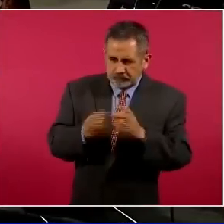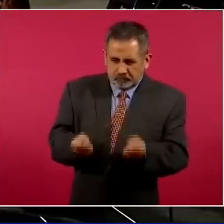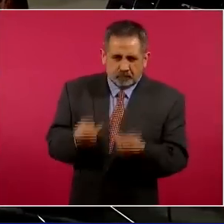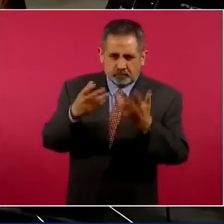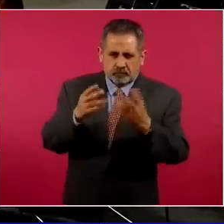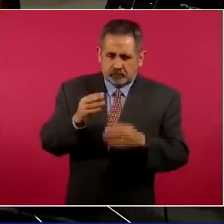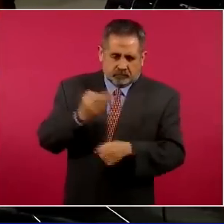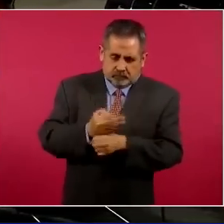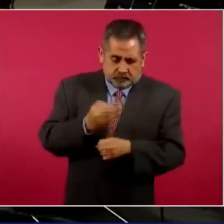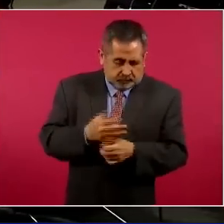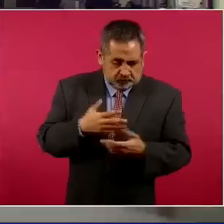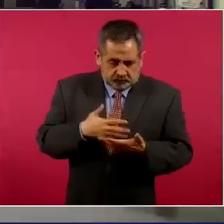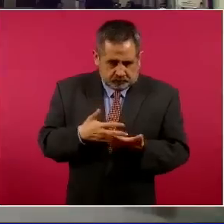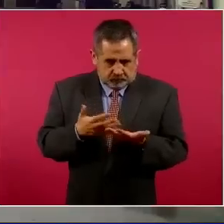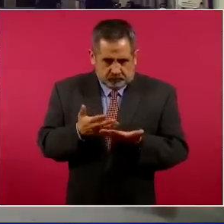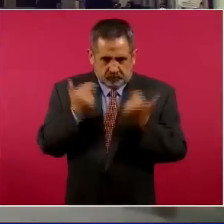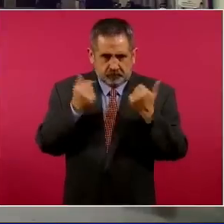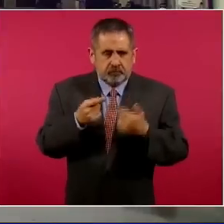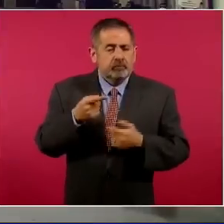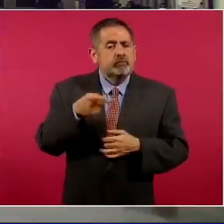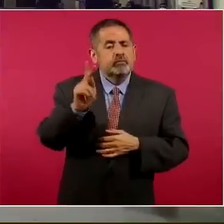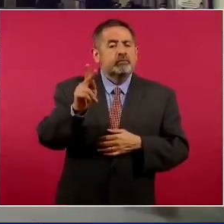ahora, pero